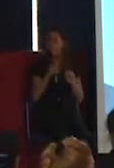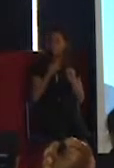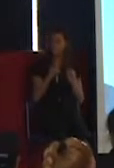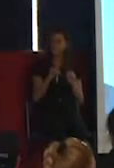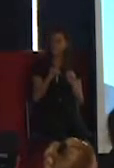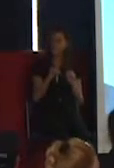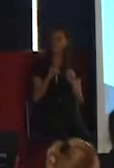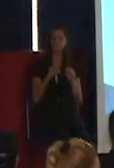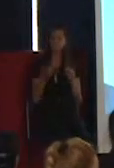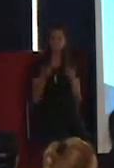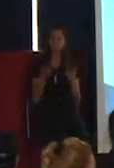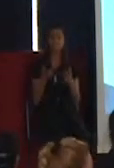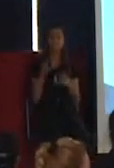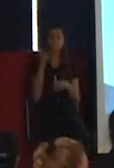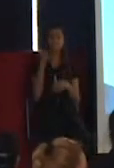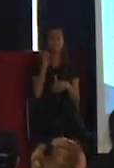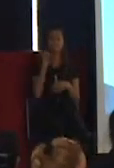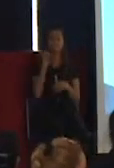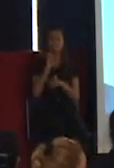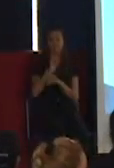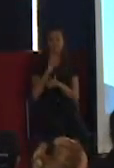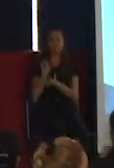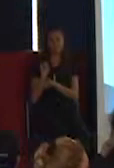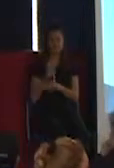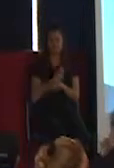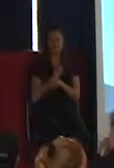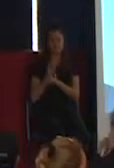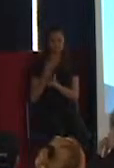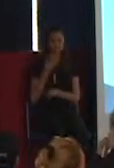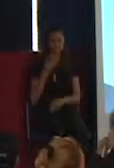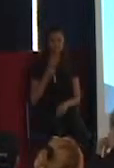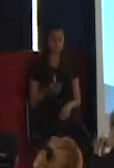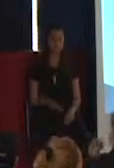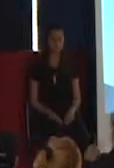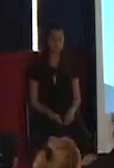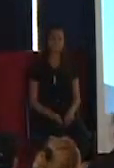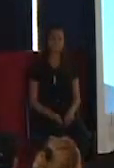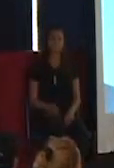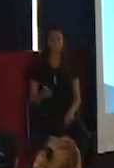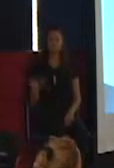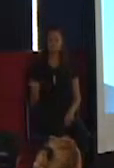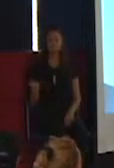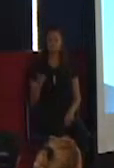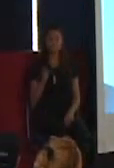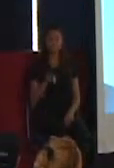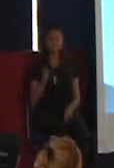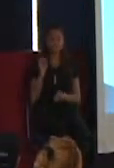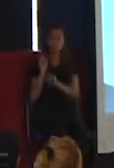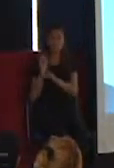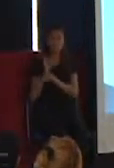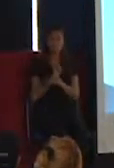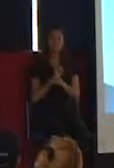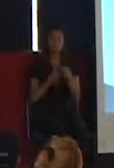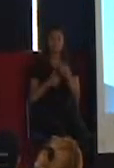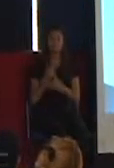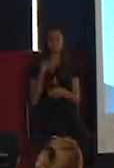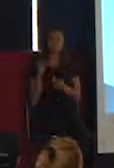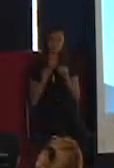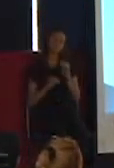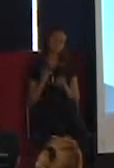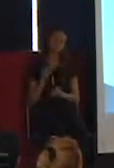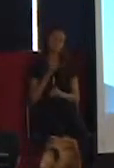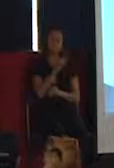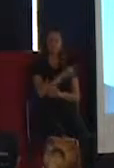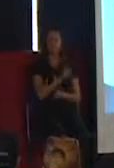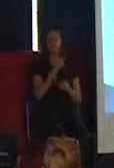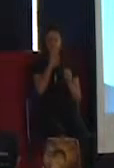de dos instituciones, ¿sí?, quienes van a empezar a desarrollar cada una de estas políticas y quienes van a empezar